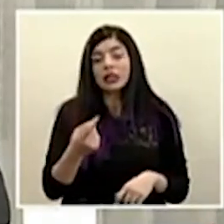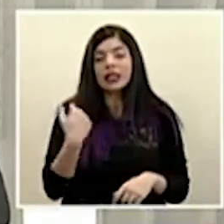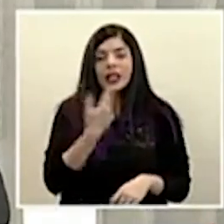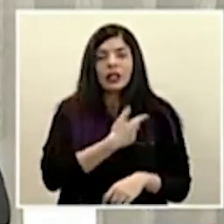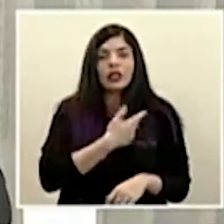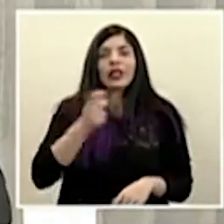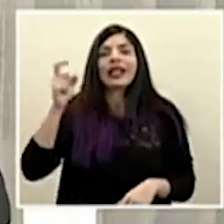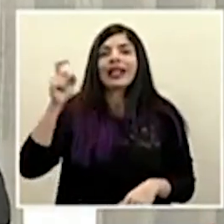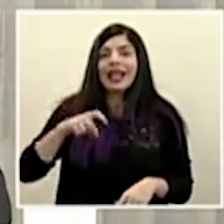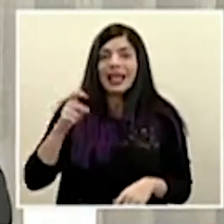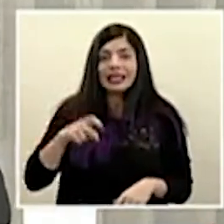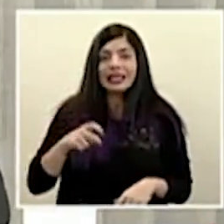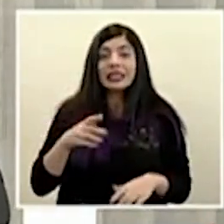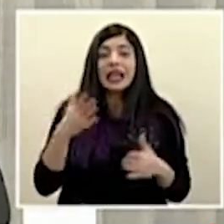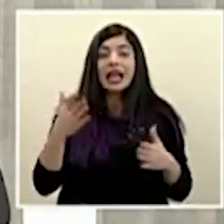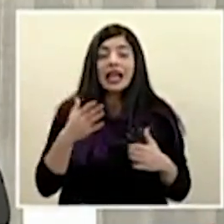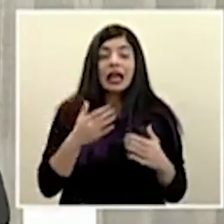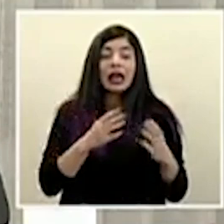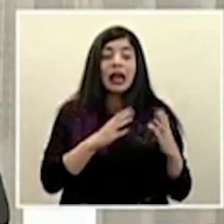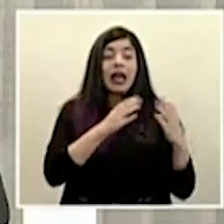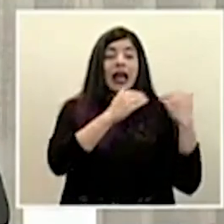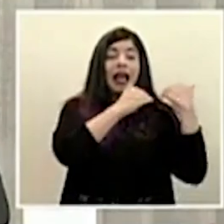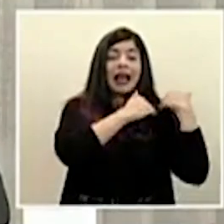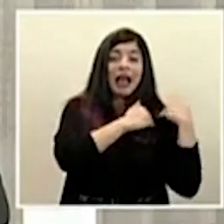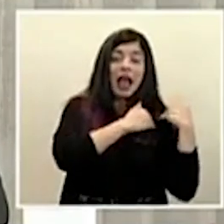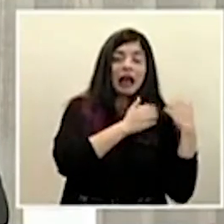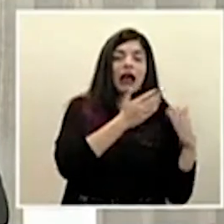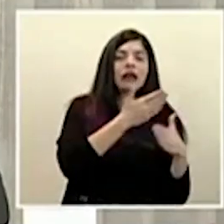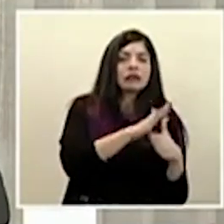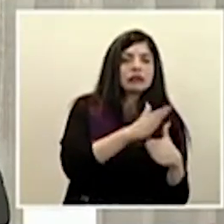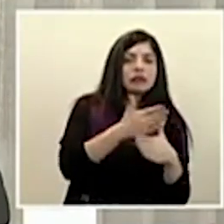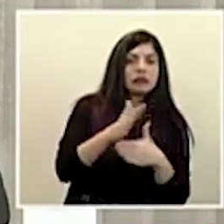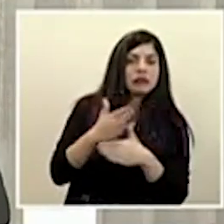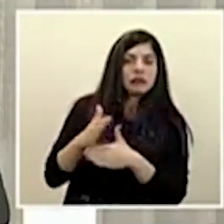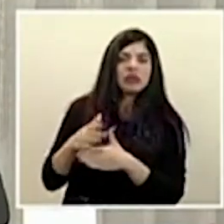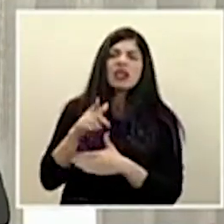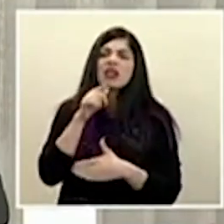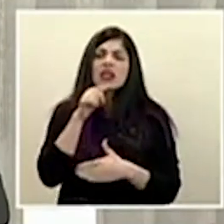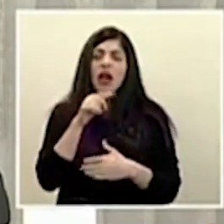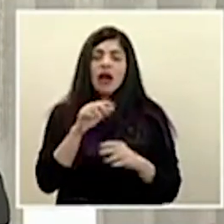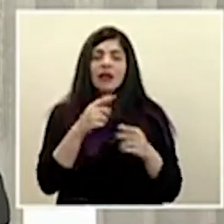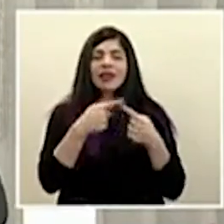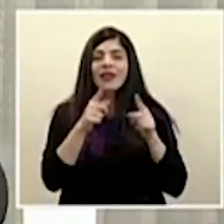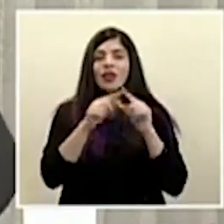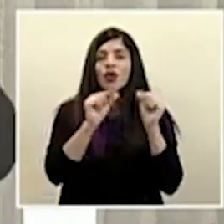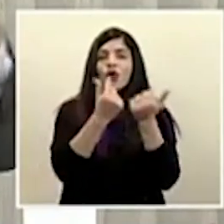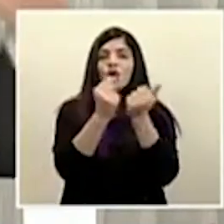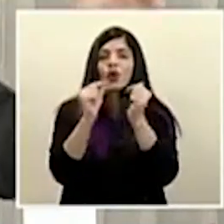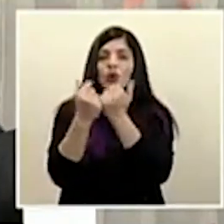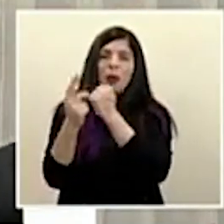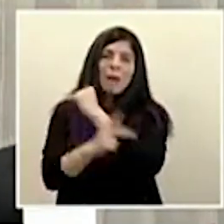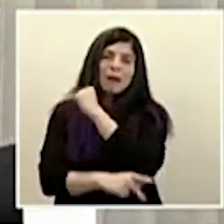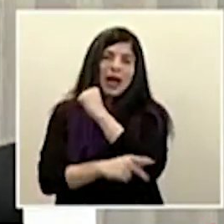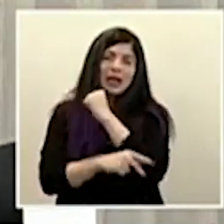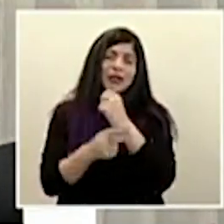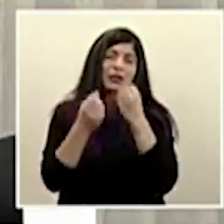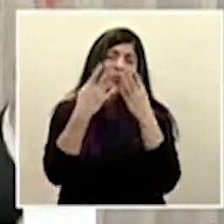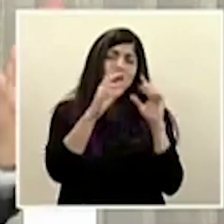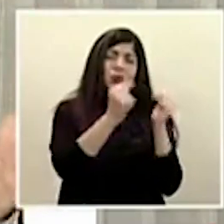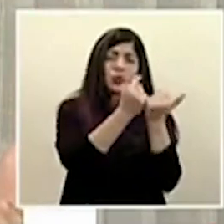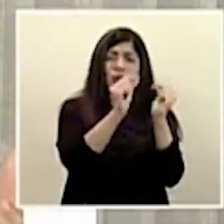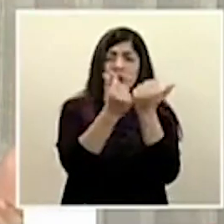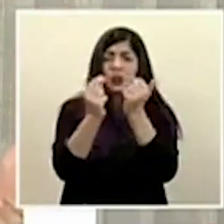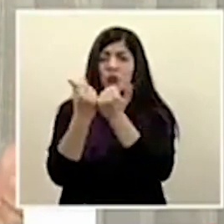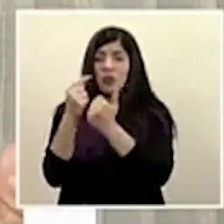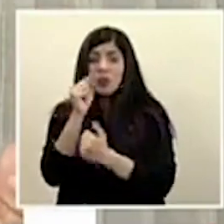necesitamos distribuir las cargas entre los sectores del país, diversos, muchos, que